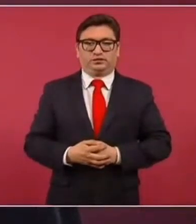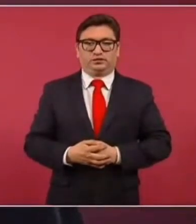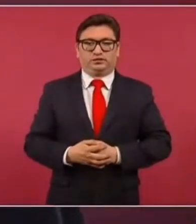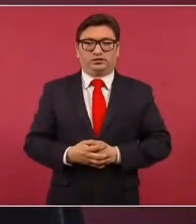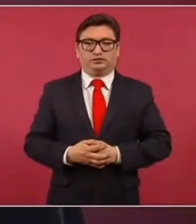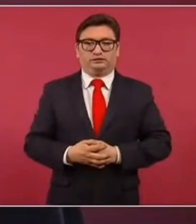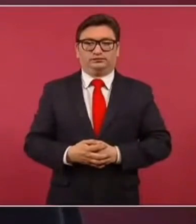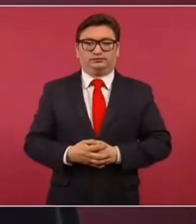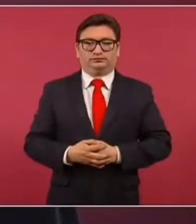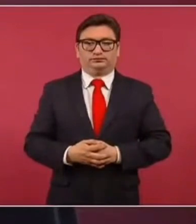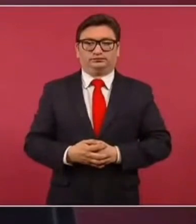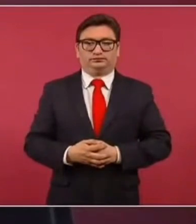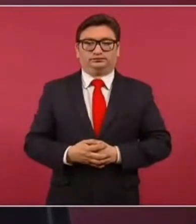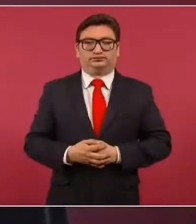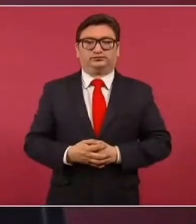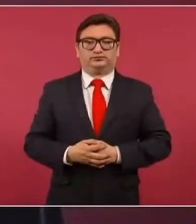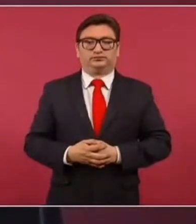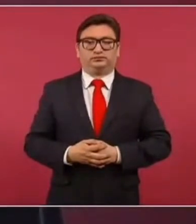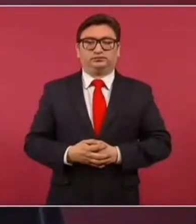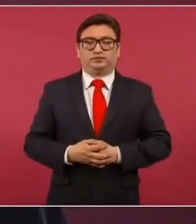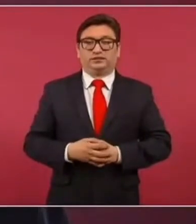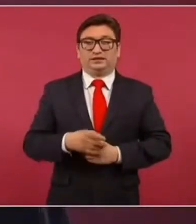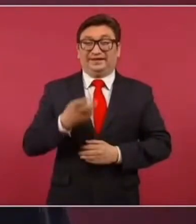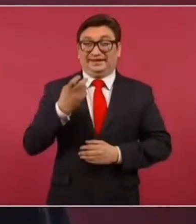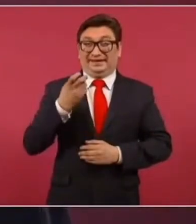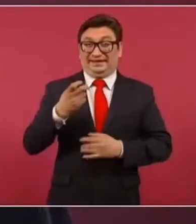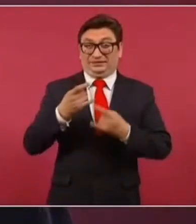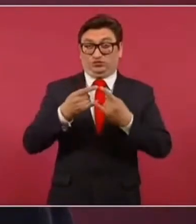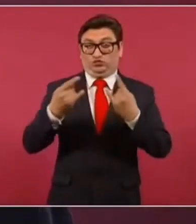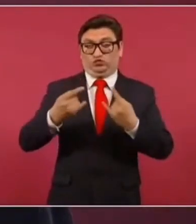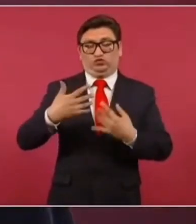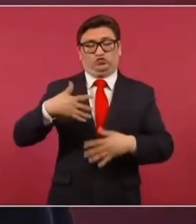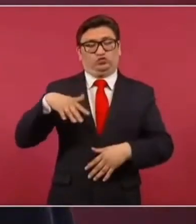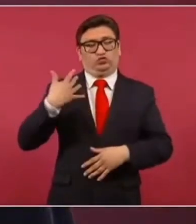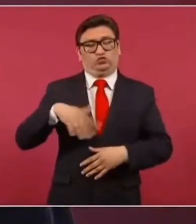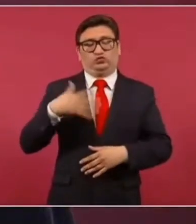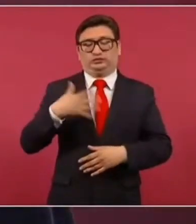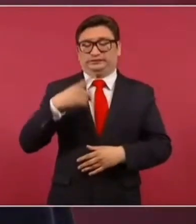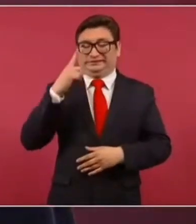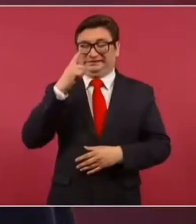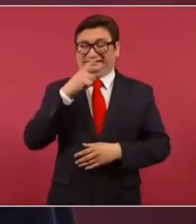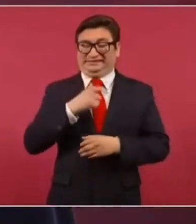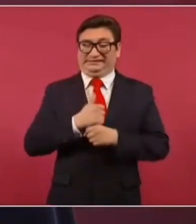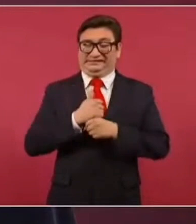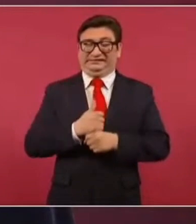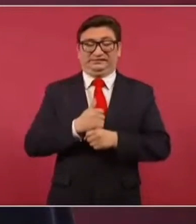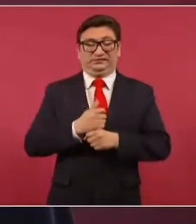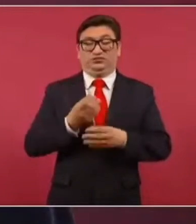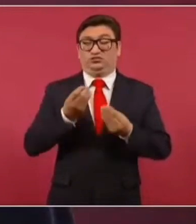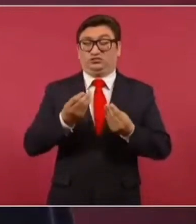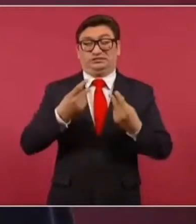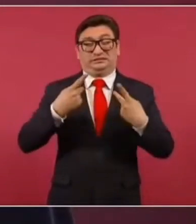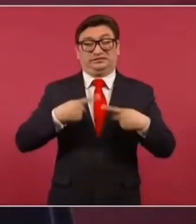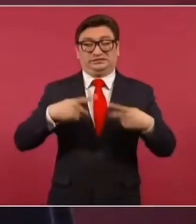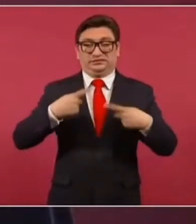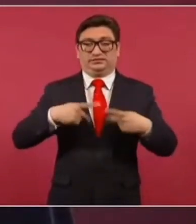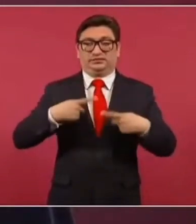doloroso que ha sido este caso. Sea, para mucha